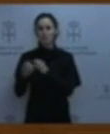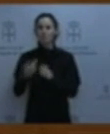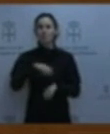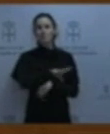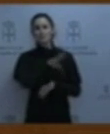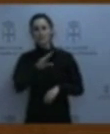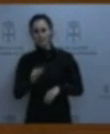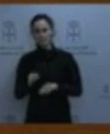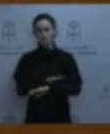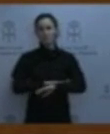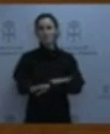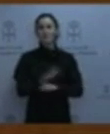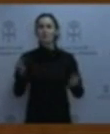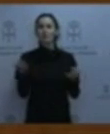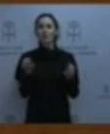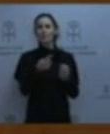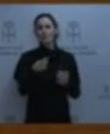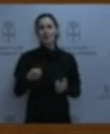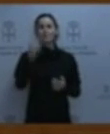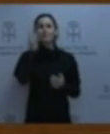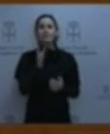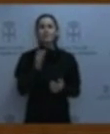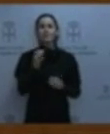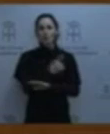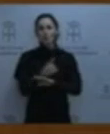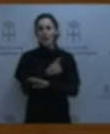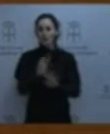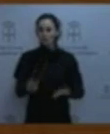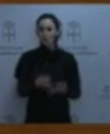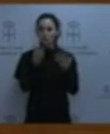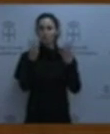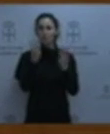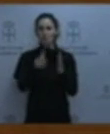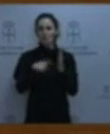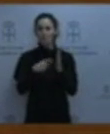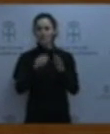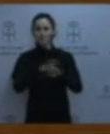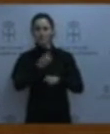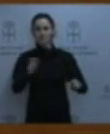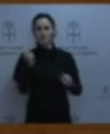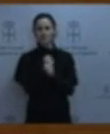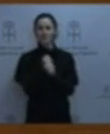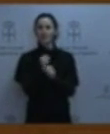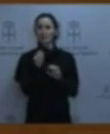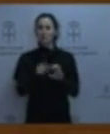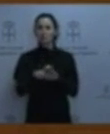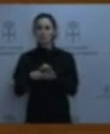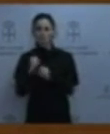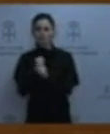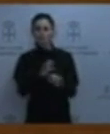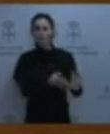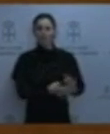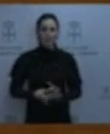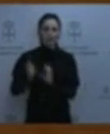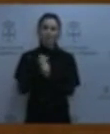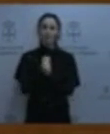debe restituir, pues, la jornada del 100% para estos trabajadores y para estos puestos de trabajo, porque esa, además, debe ser la regla en las relaciones laborales